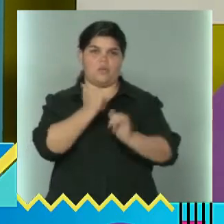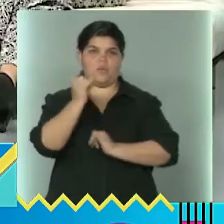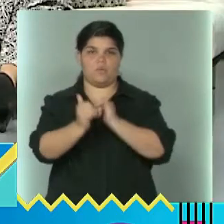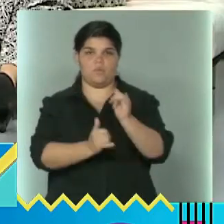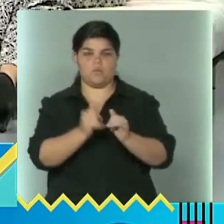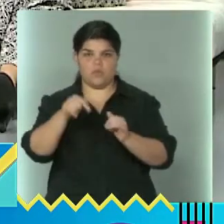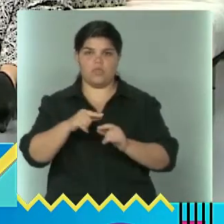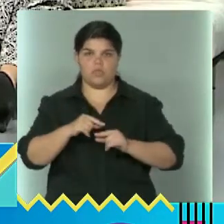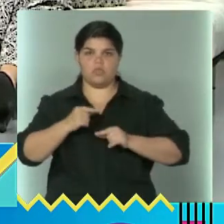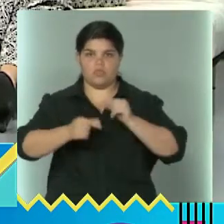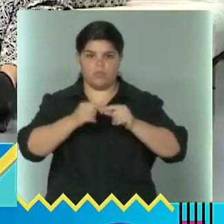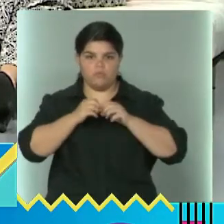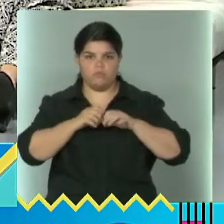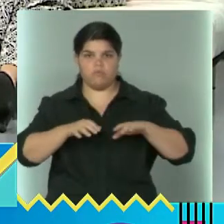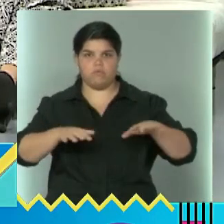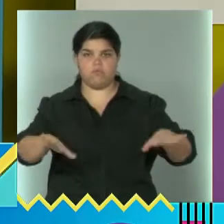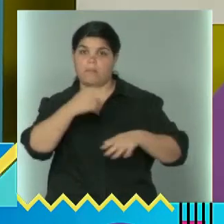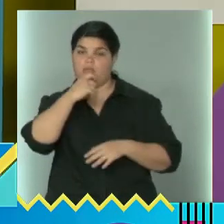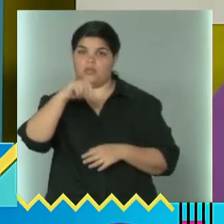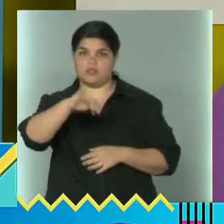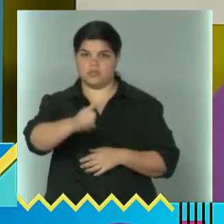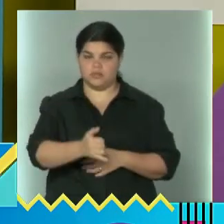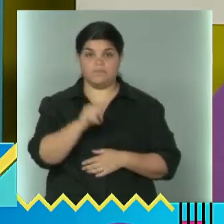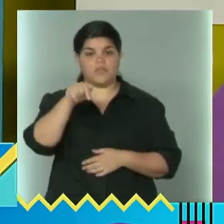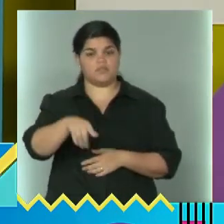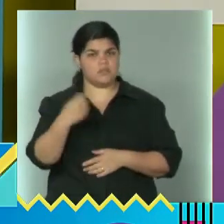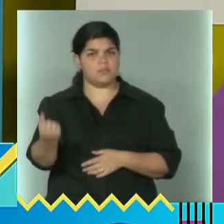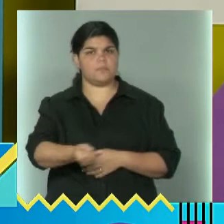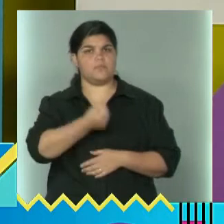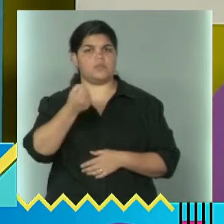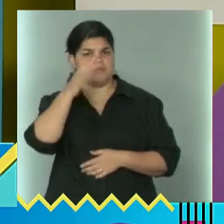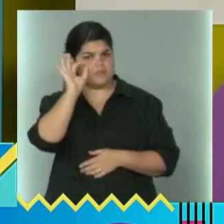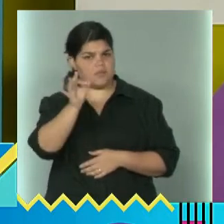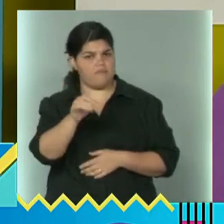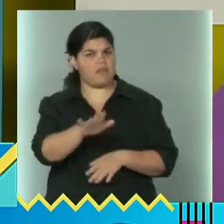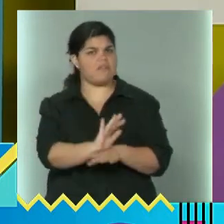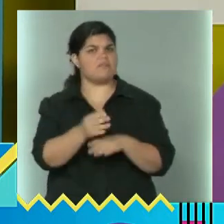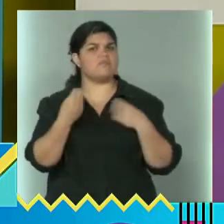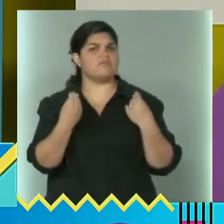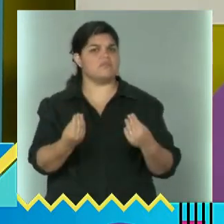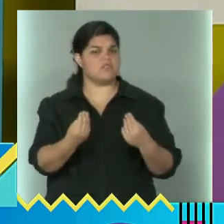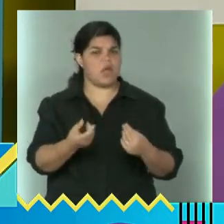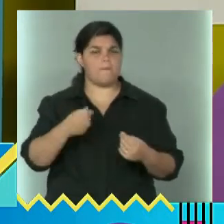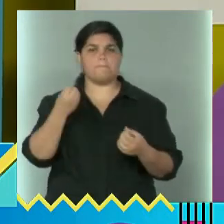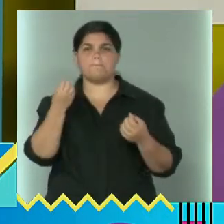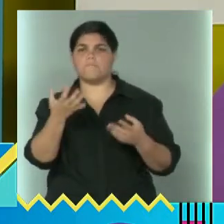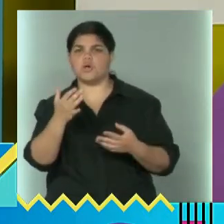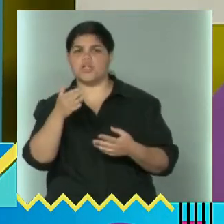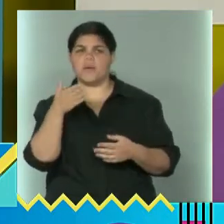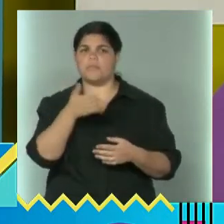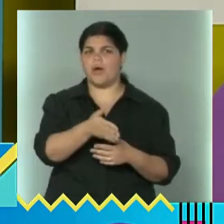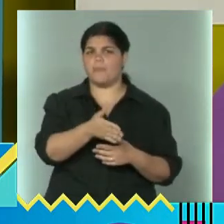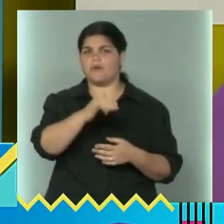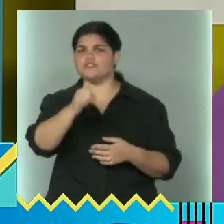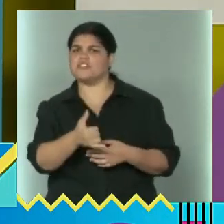ha proliferado mucho en la provincia de Mendoza. Entonces, bueno, está bueno saber de qué se trata y saber por qué podemos ir o por qué no y